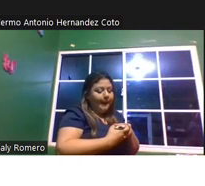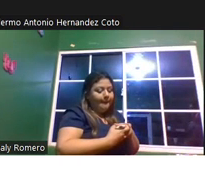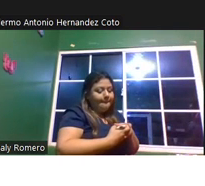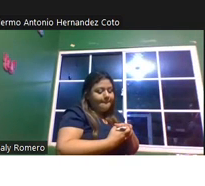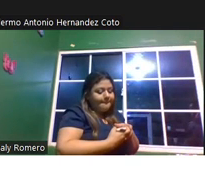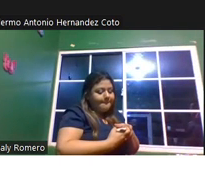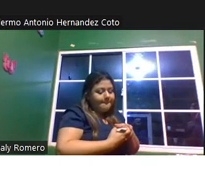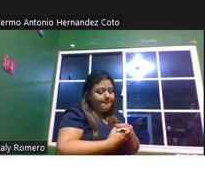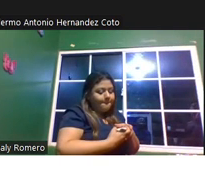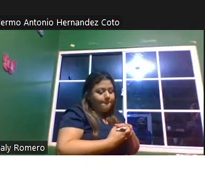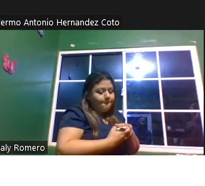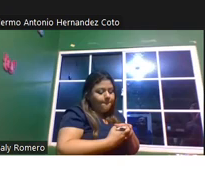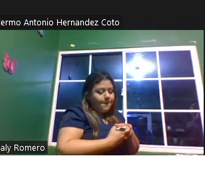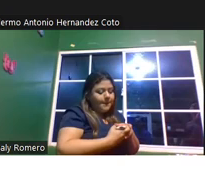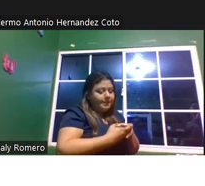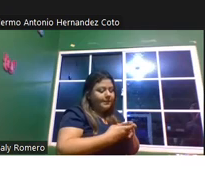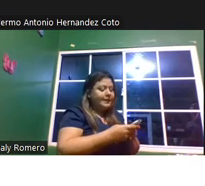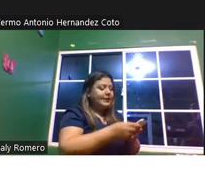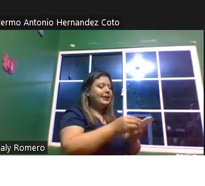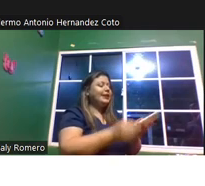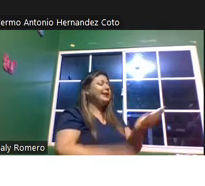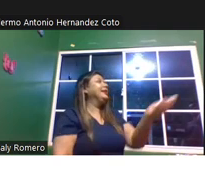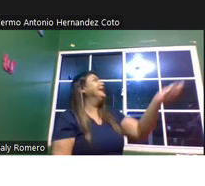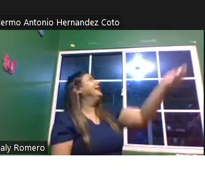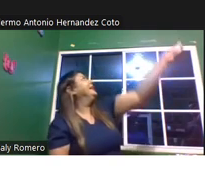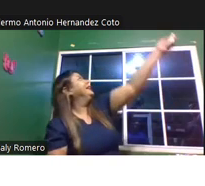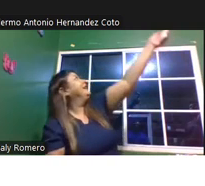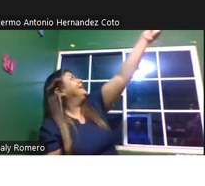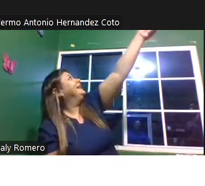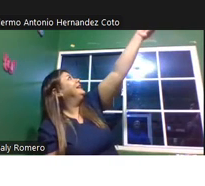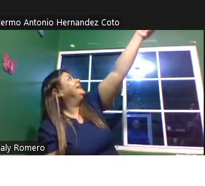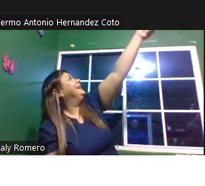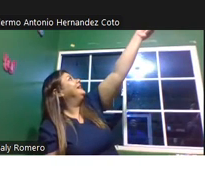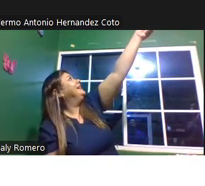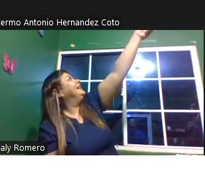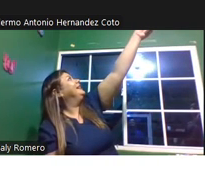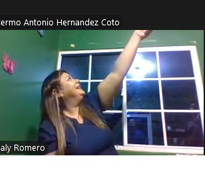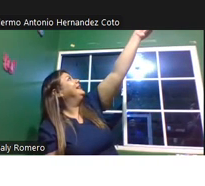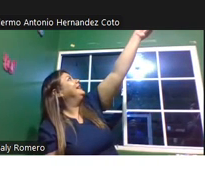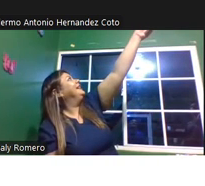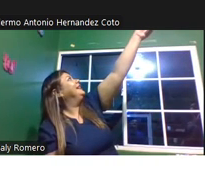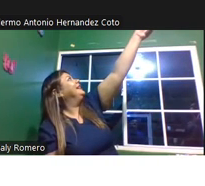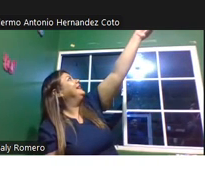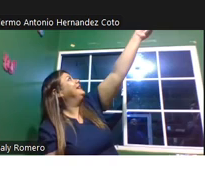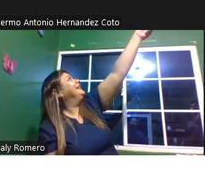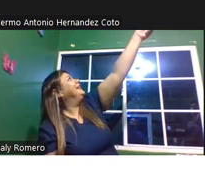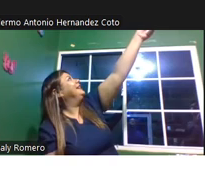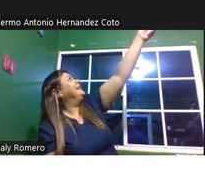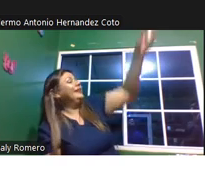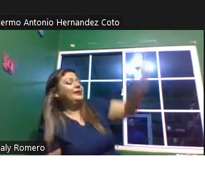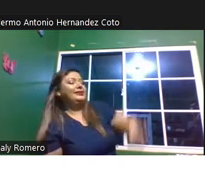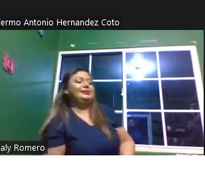ganando porque de repente quizás la meta fue 50, pero logró 35. 35 bien